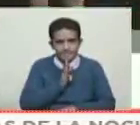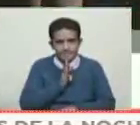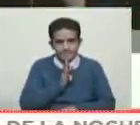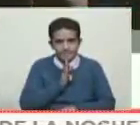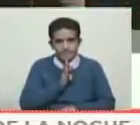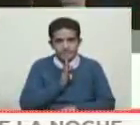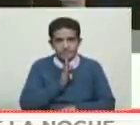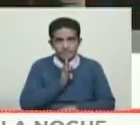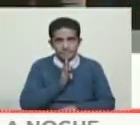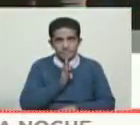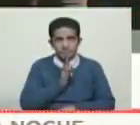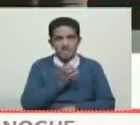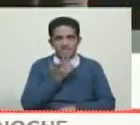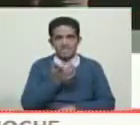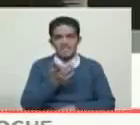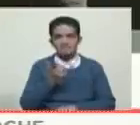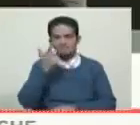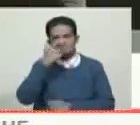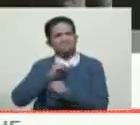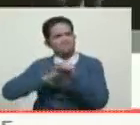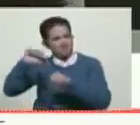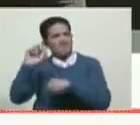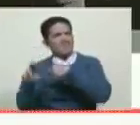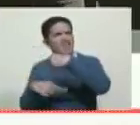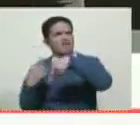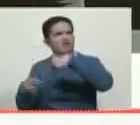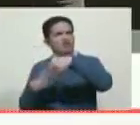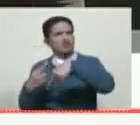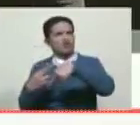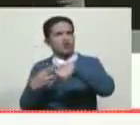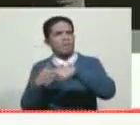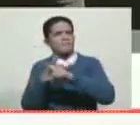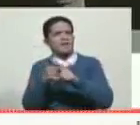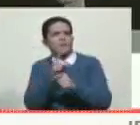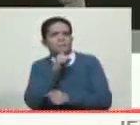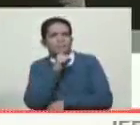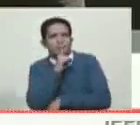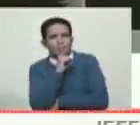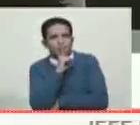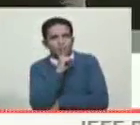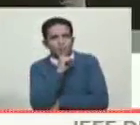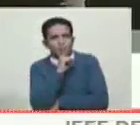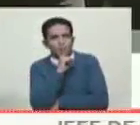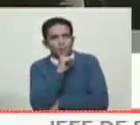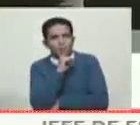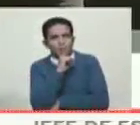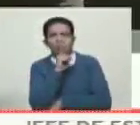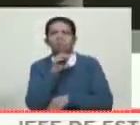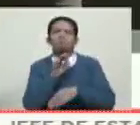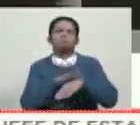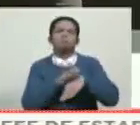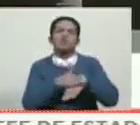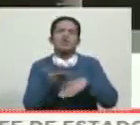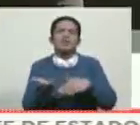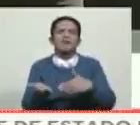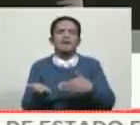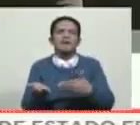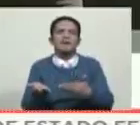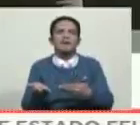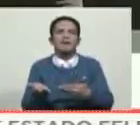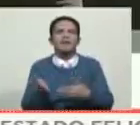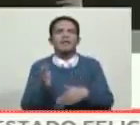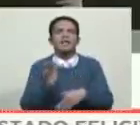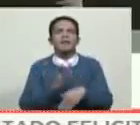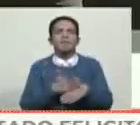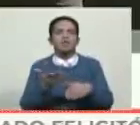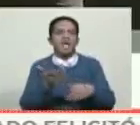Los tibios, los que dicen defender la revolución, calladitos. Porque creen que la